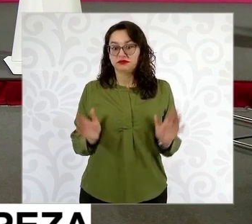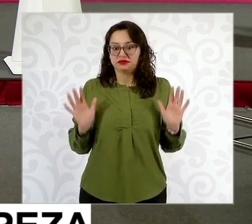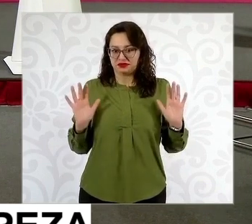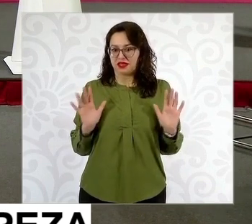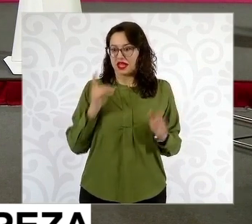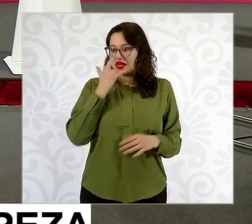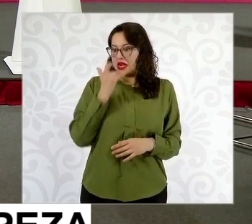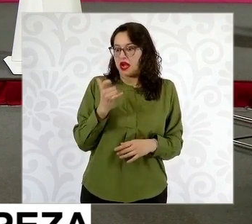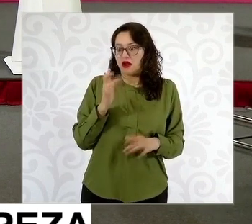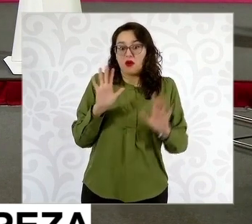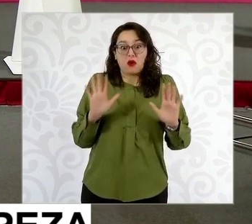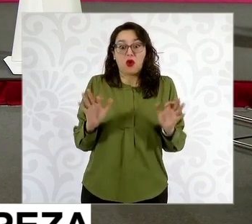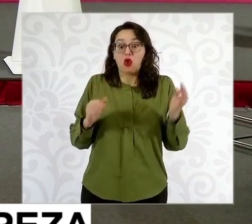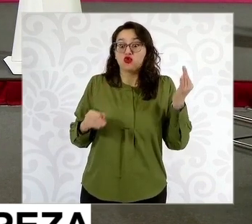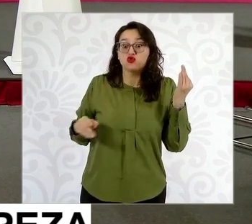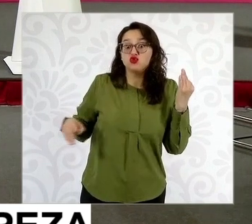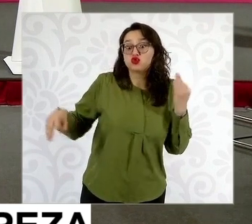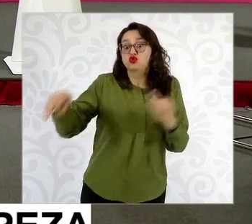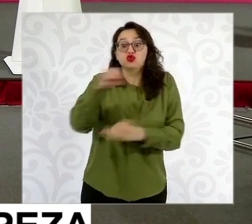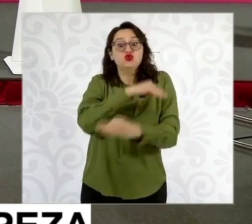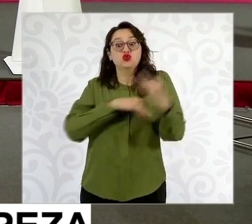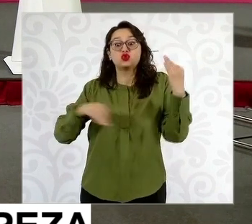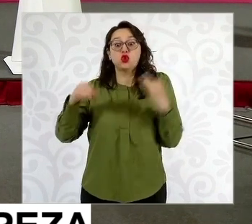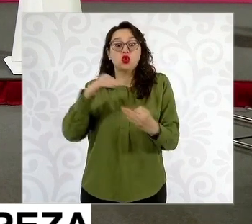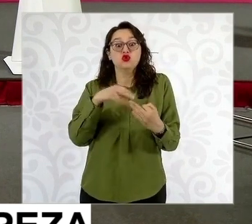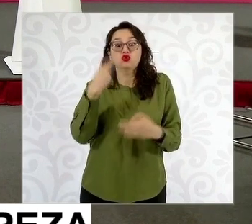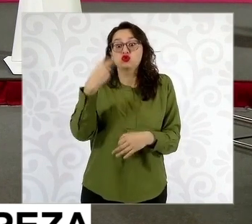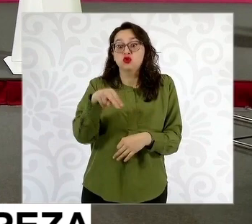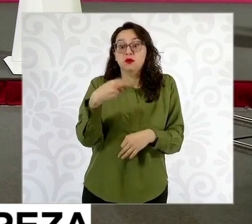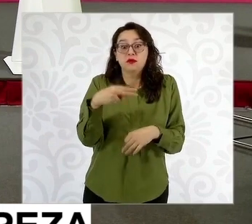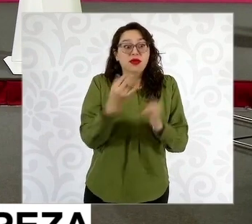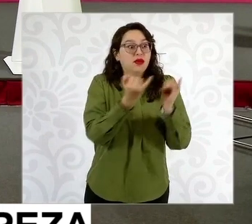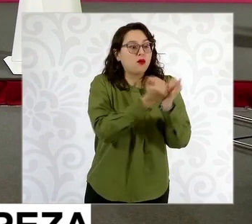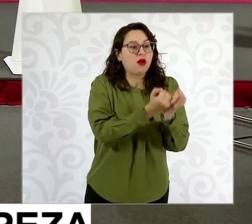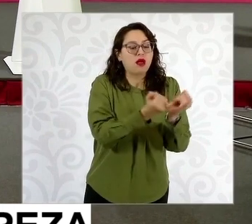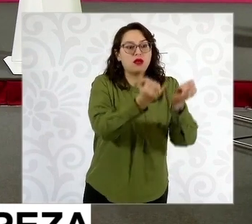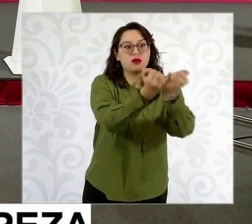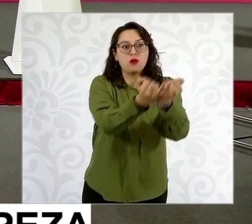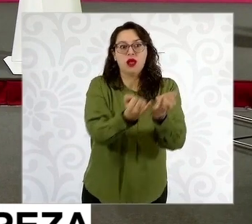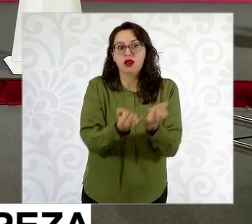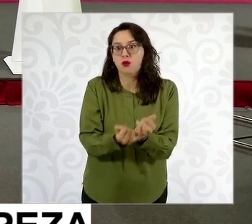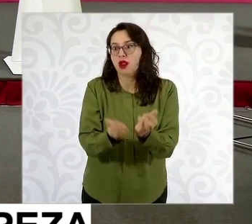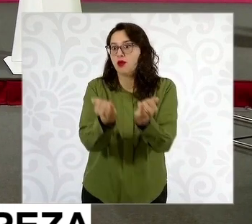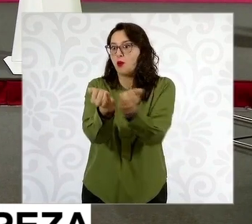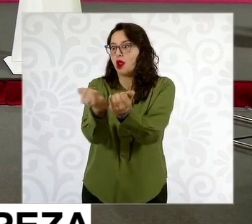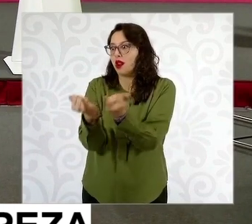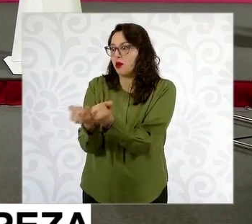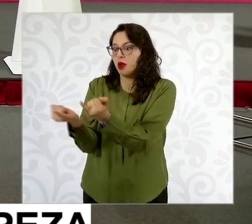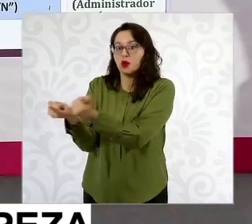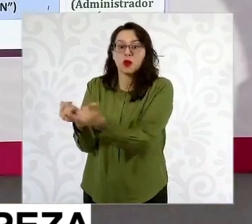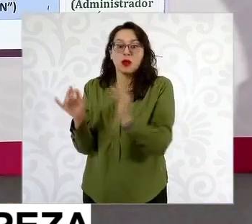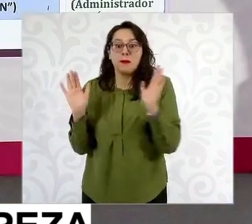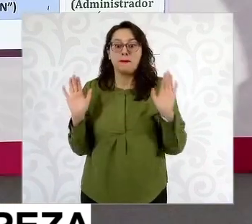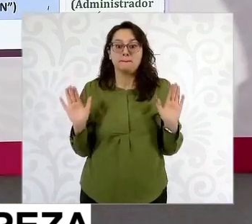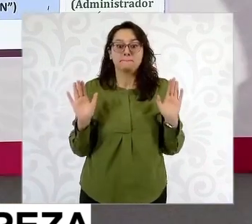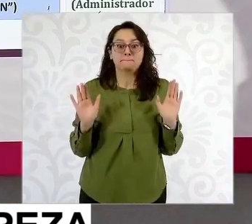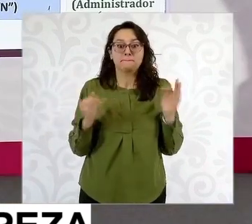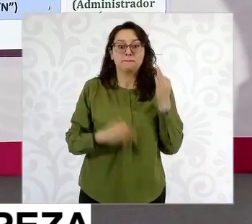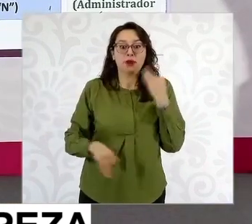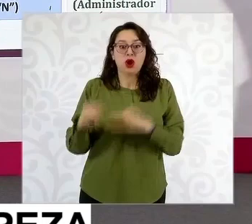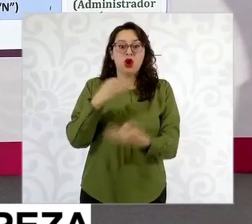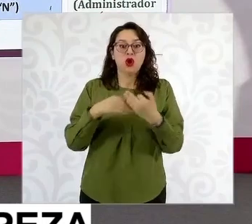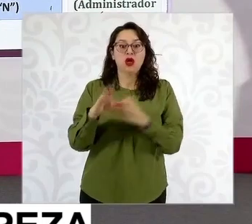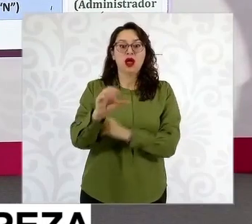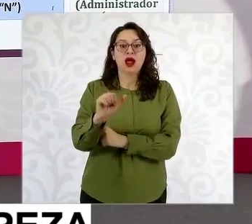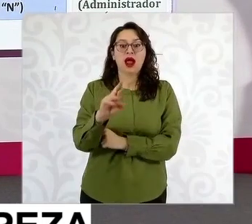coincidencia que todos estos se llaman Carzabela, Paseo Carzabela, Carzabela Bicentenario, todos se llaman Carzabela. Pero